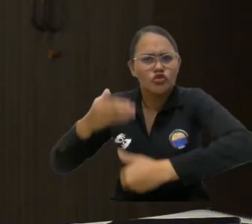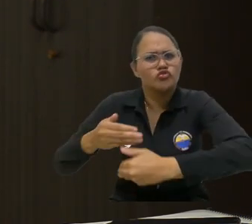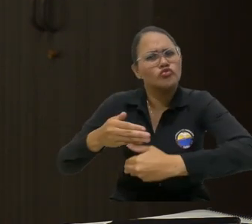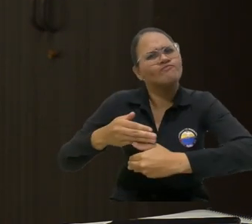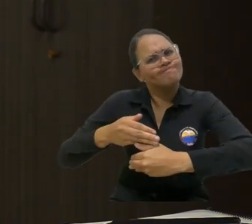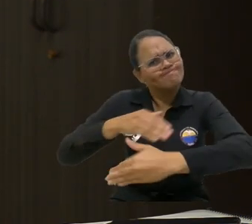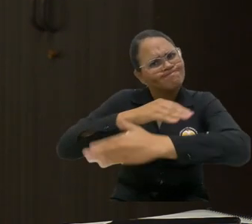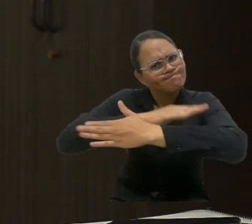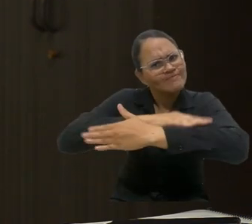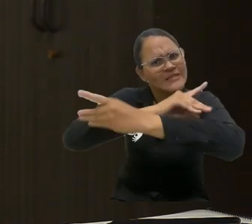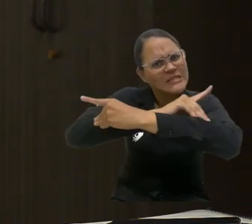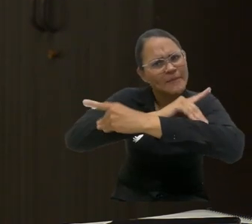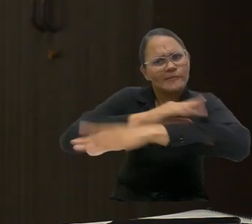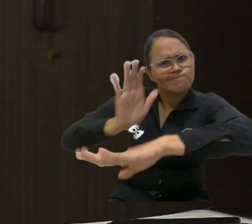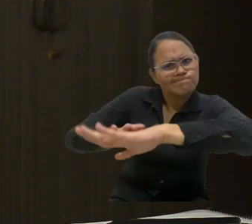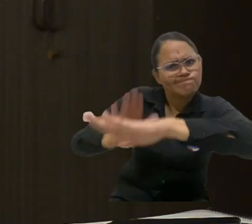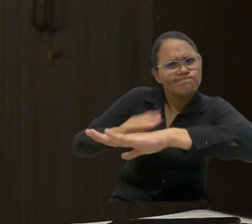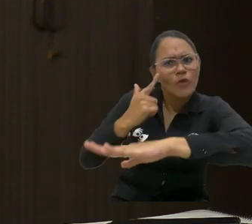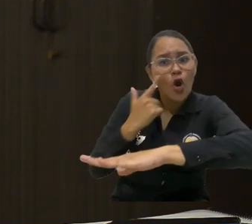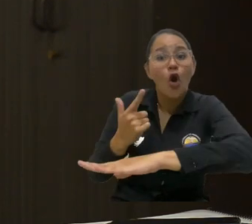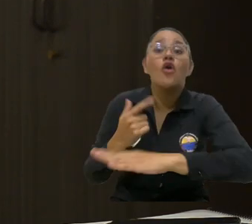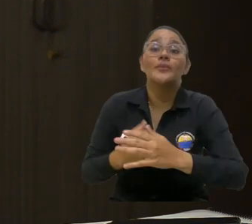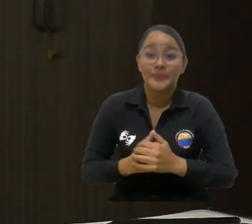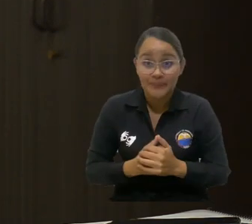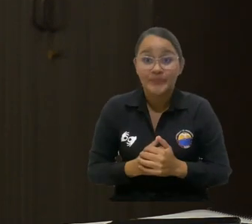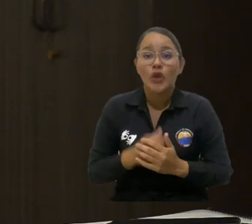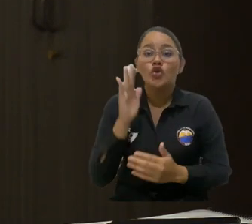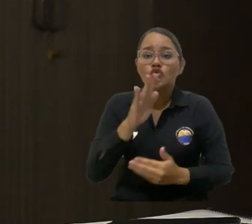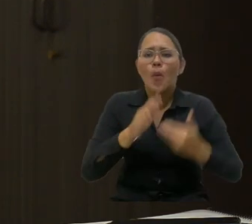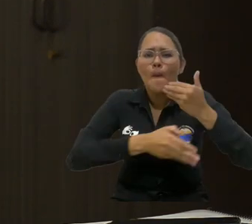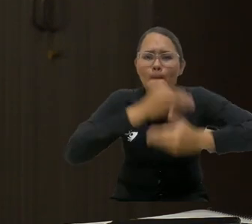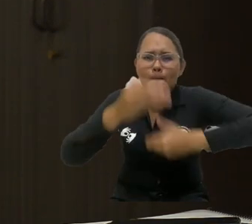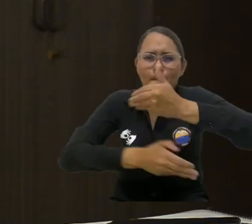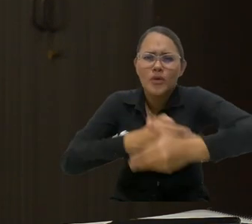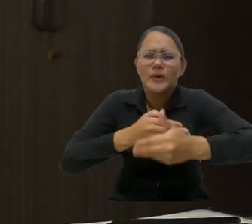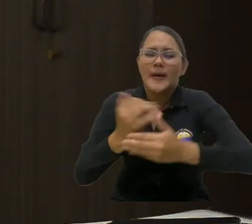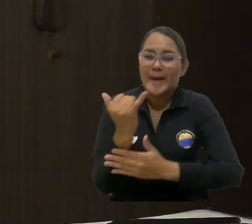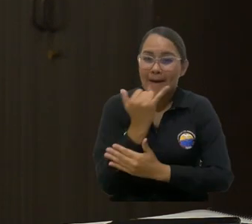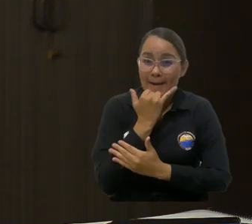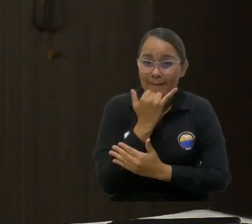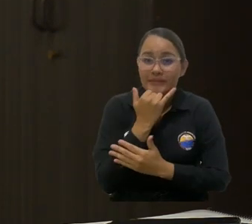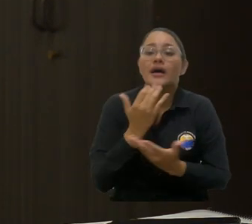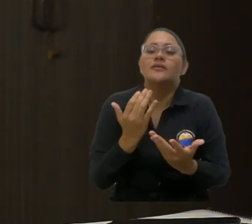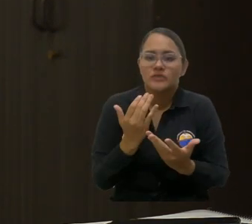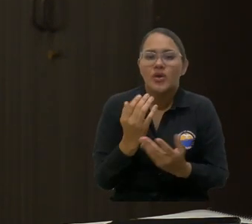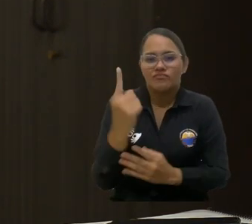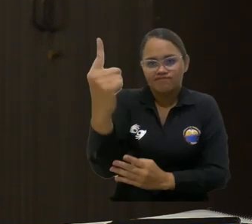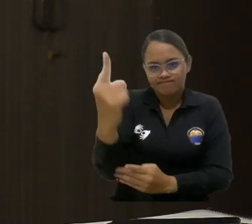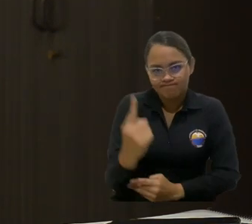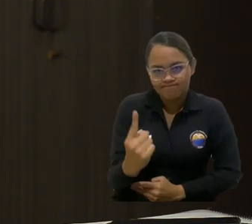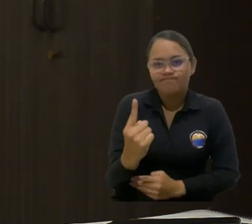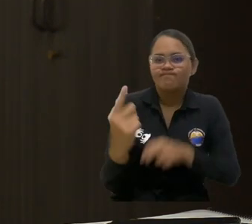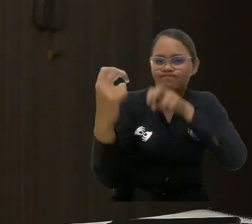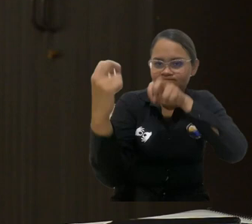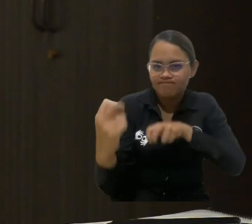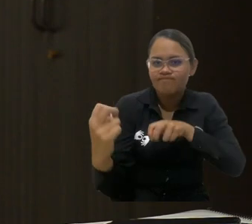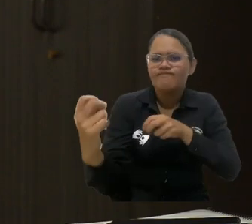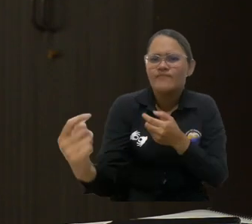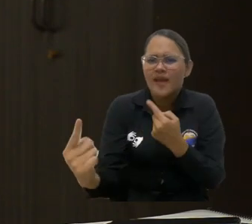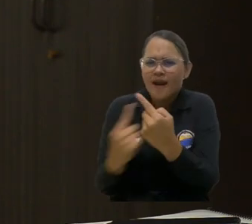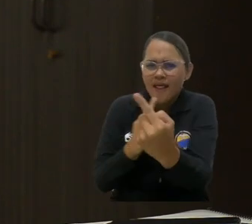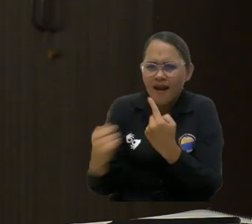Caballero Escobar. Surtidas todas las etapas procesales dentro de las cuales se realizó la audiencia personal